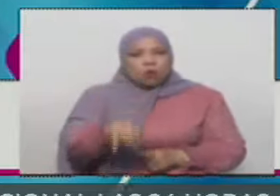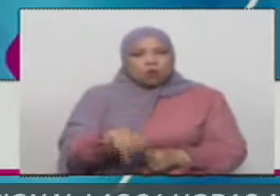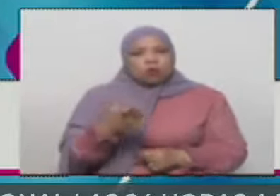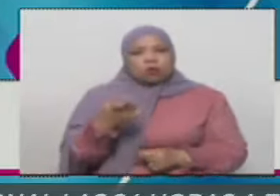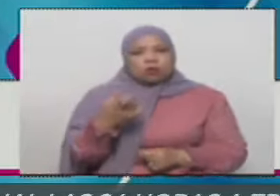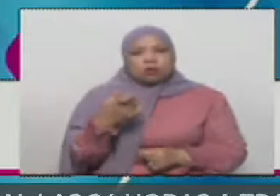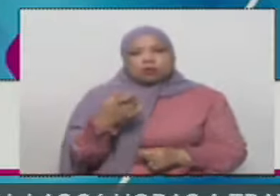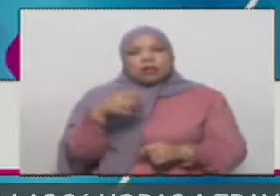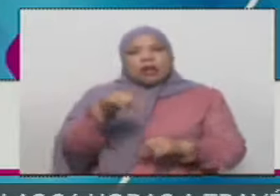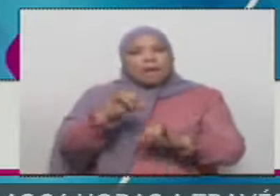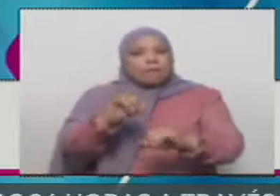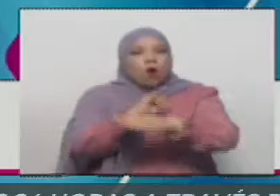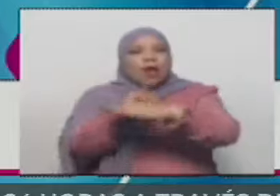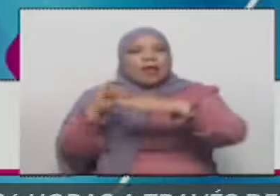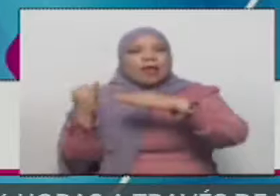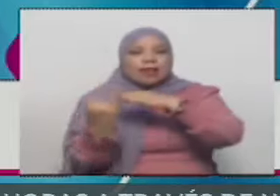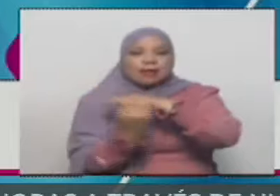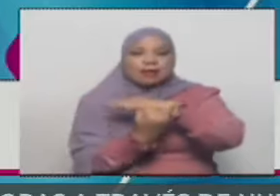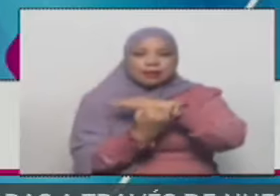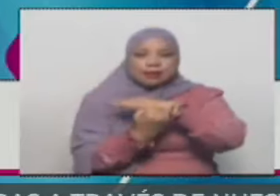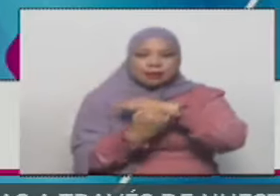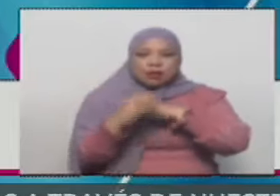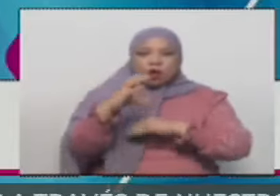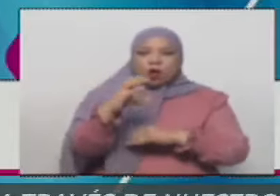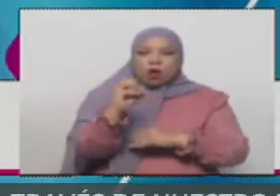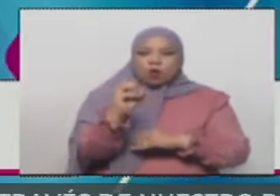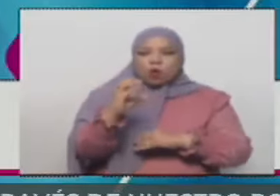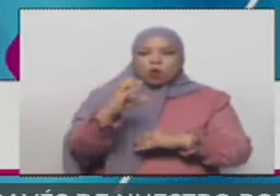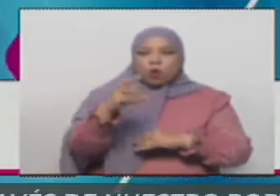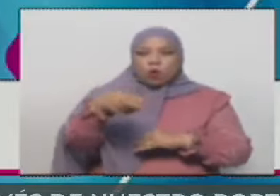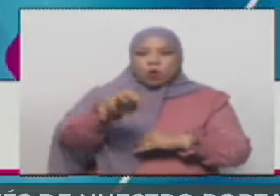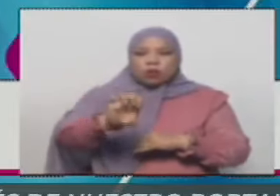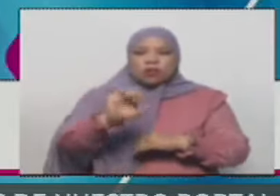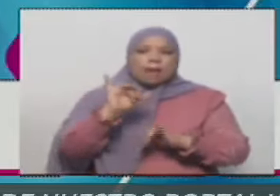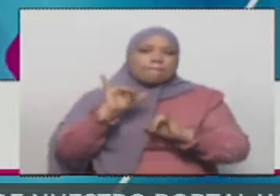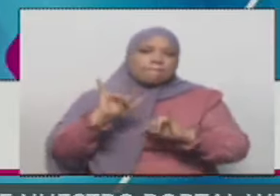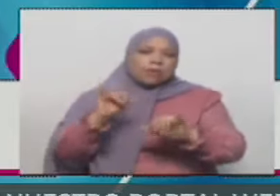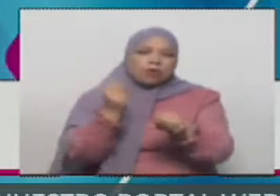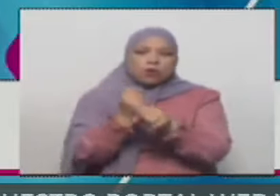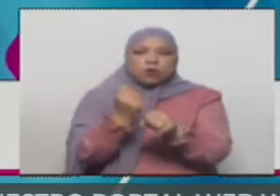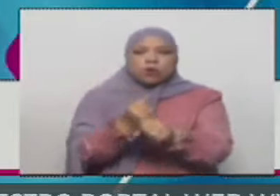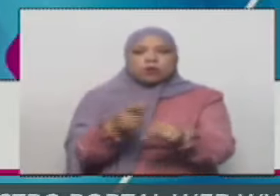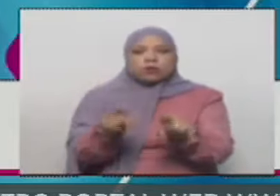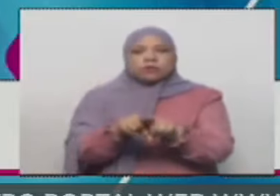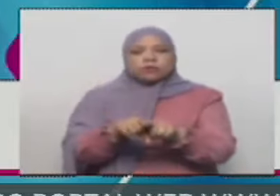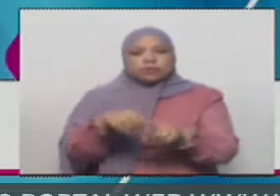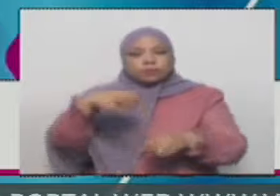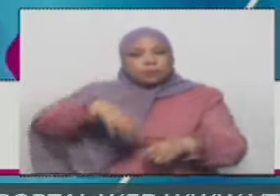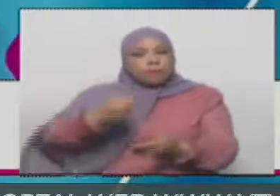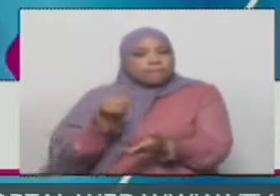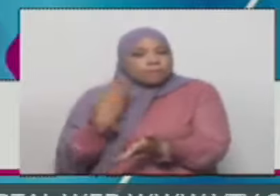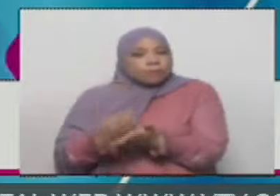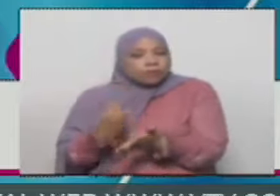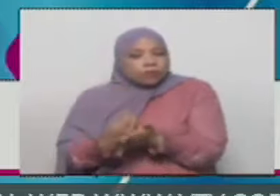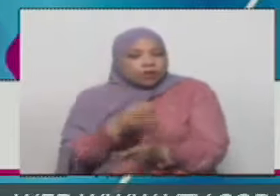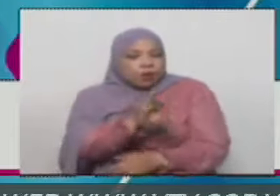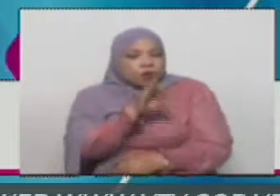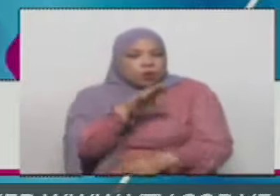de Coche. Y en el estado Sucre, lo mismo, y en el estado Monagas, lo mismo, y en el estado Anzoátegui, lo mismo. Cada vez que uno afina